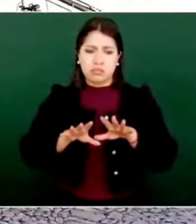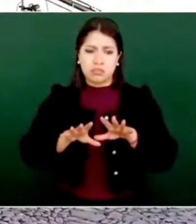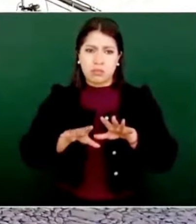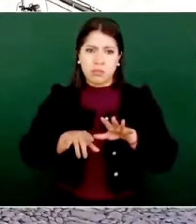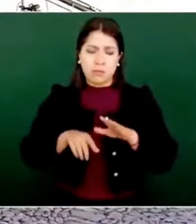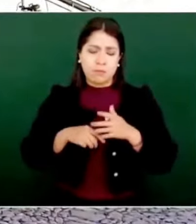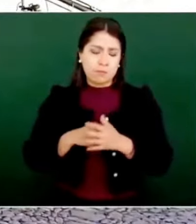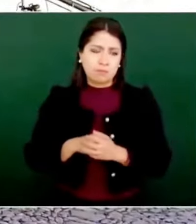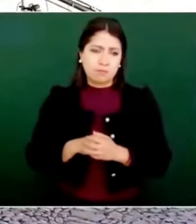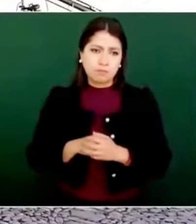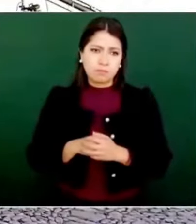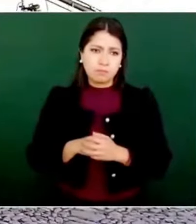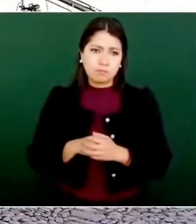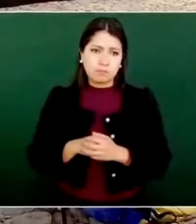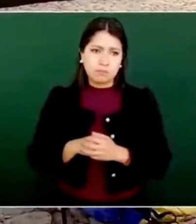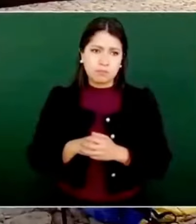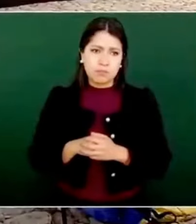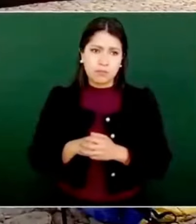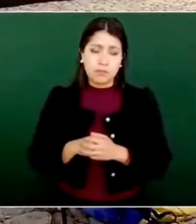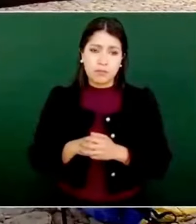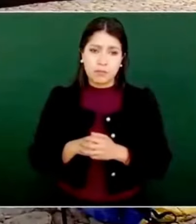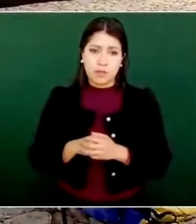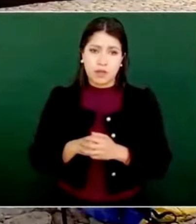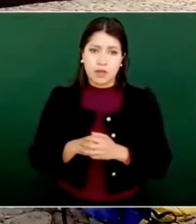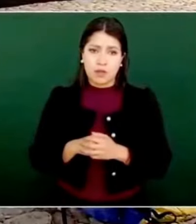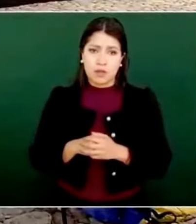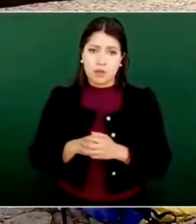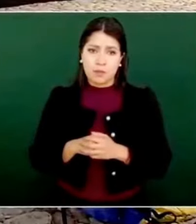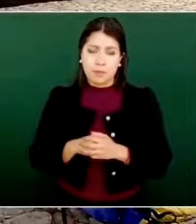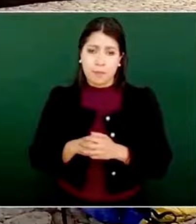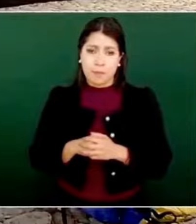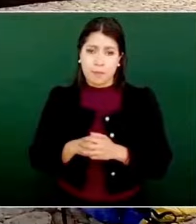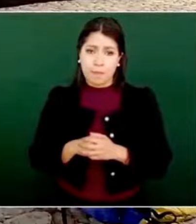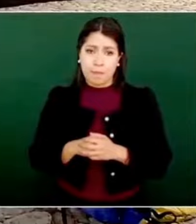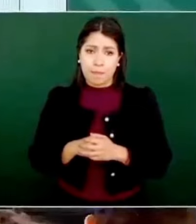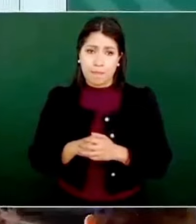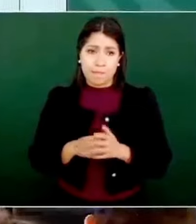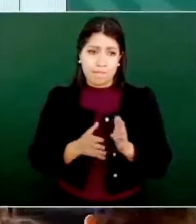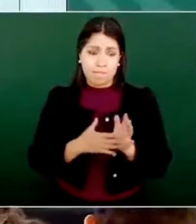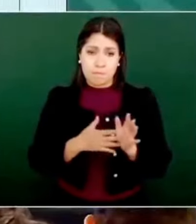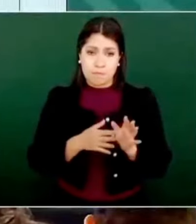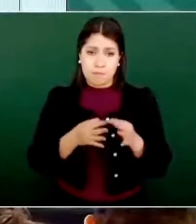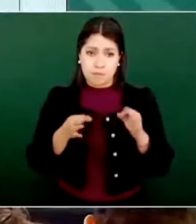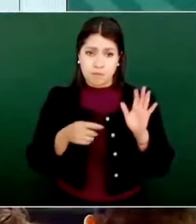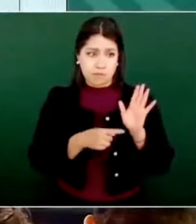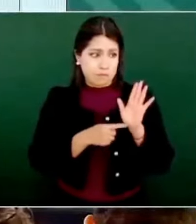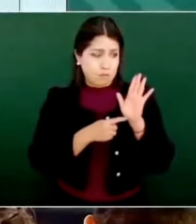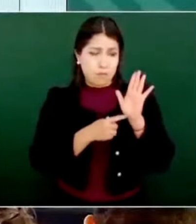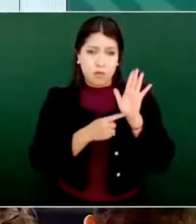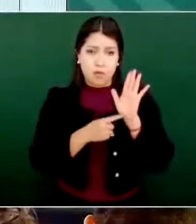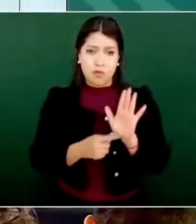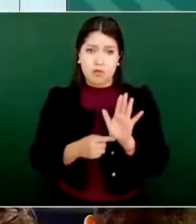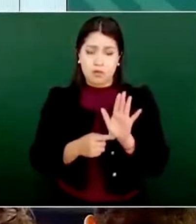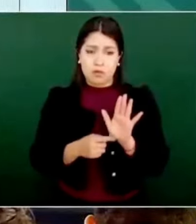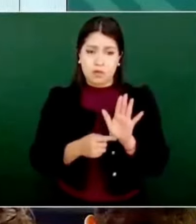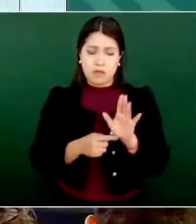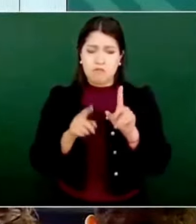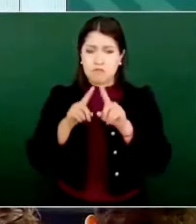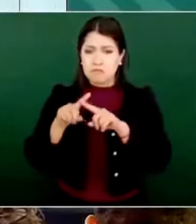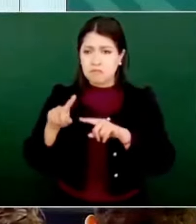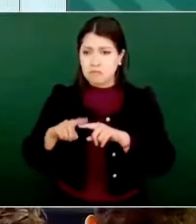conocer de que participan autoridades locales